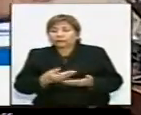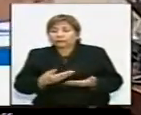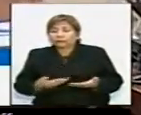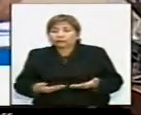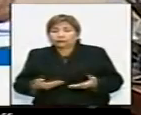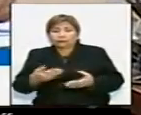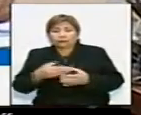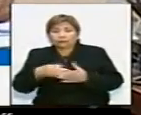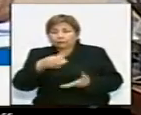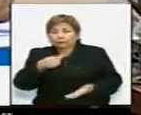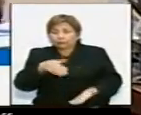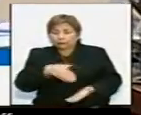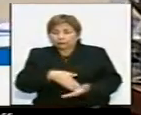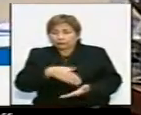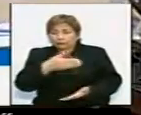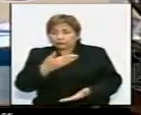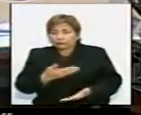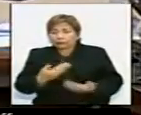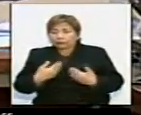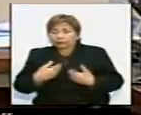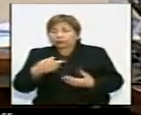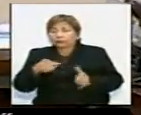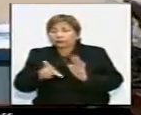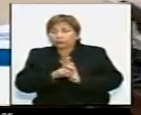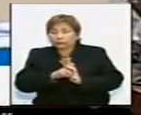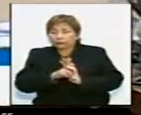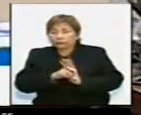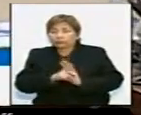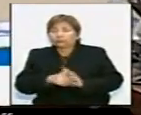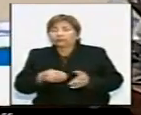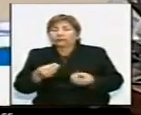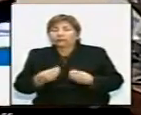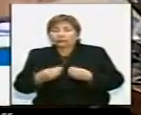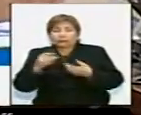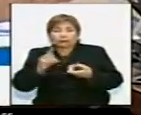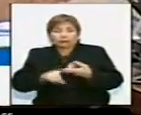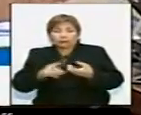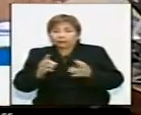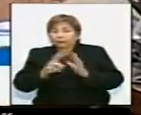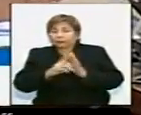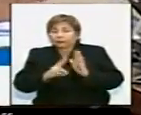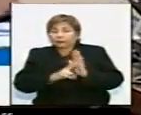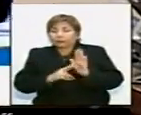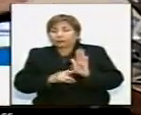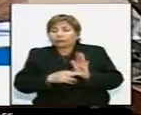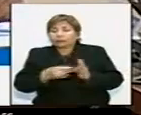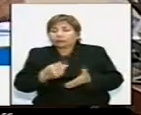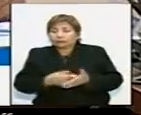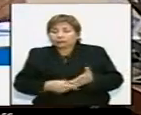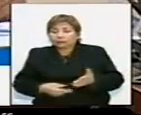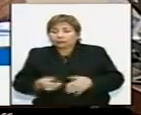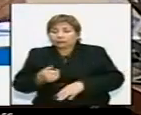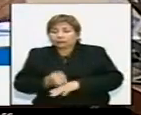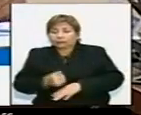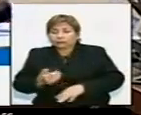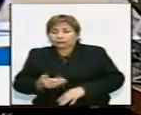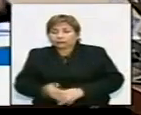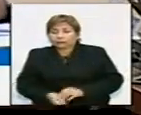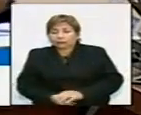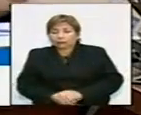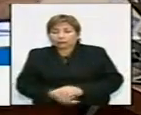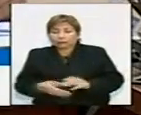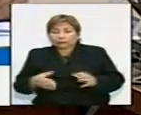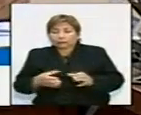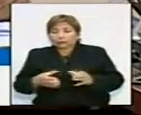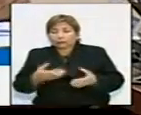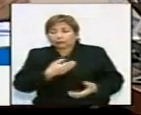sea interrector del Ministerio de Salud, y tiene un proyecto de ley también que es redes integrales, que hasta ahorita no lo reglamenta. Entonces, ¿de quién es culpabilidad? ¿Del Congreso